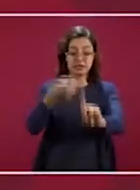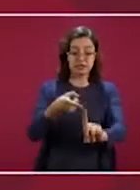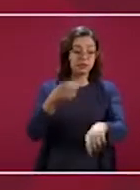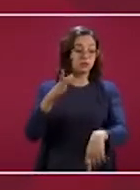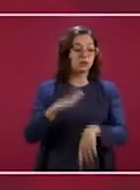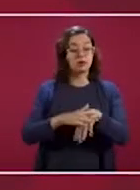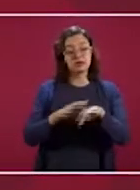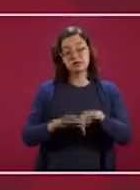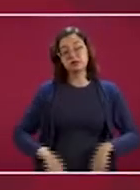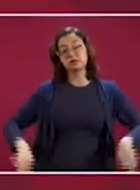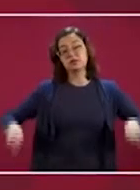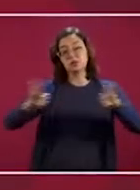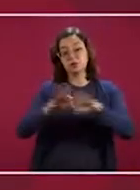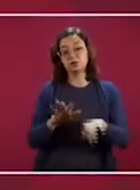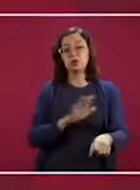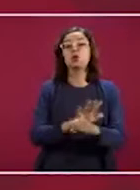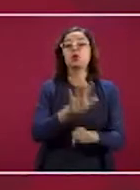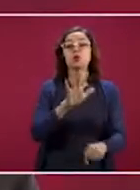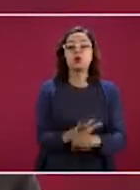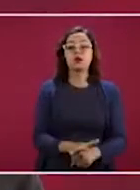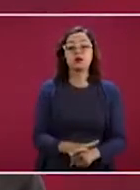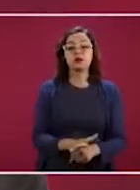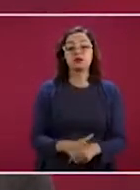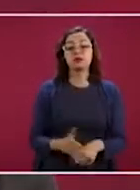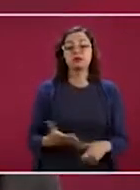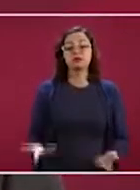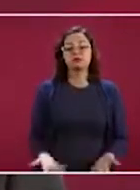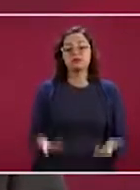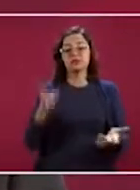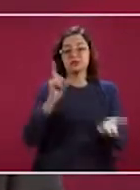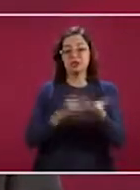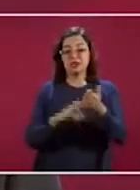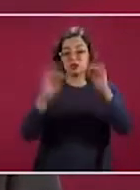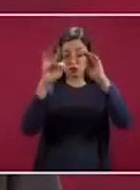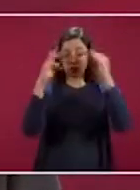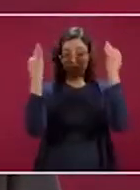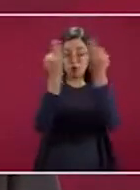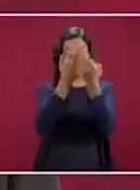prioridad acabar con la corrupción en las aduanas